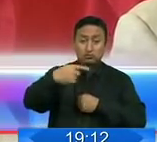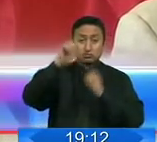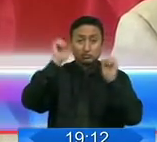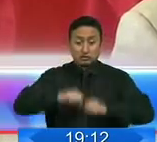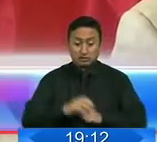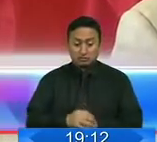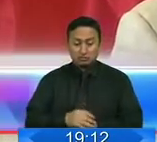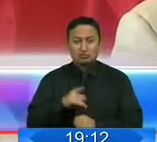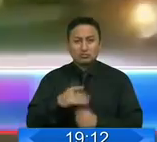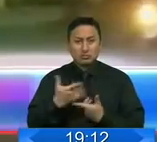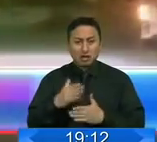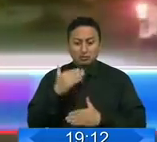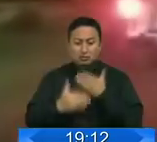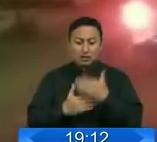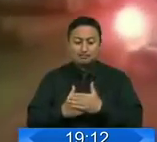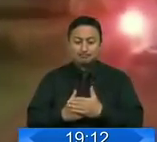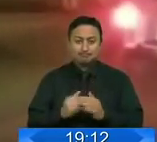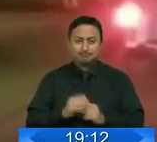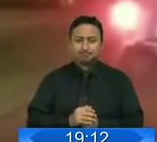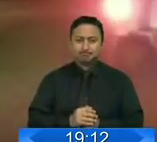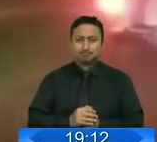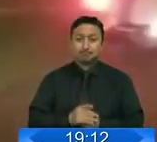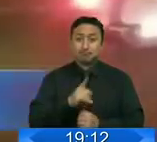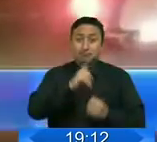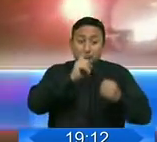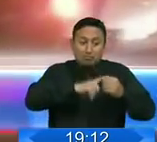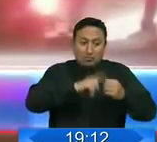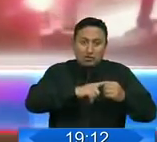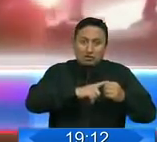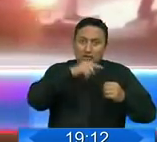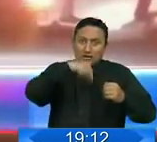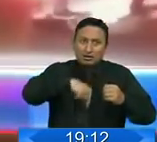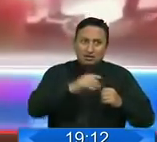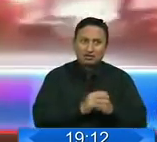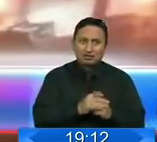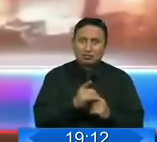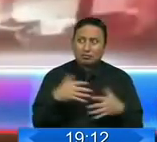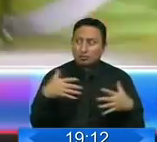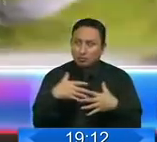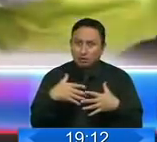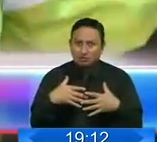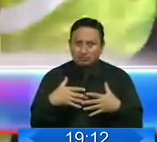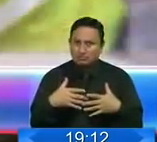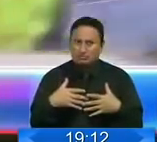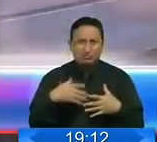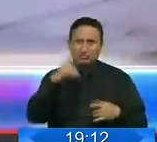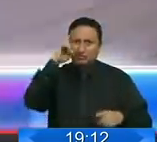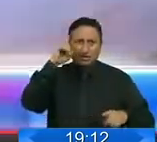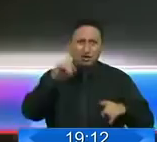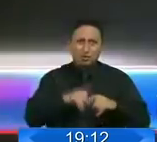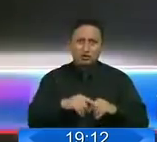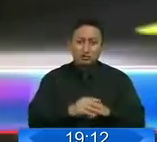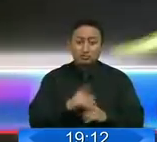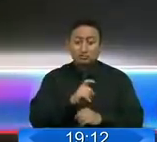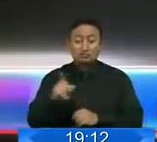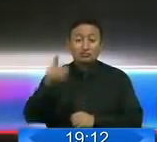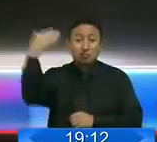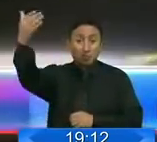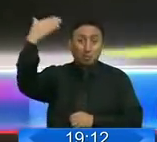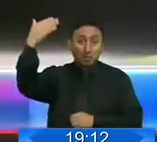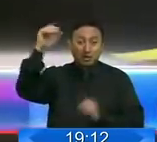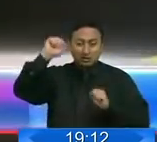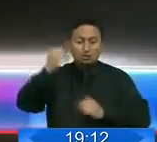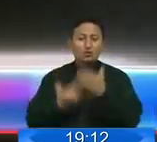hacer realidad. Que no es posible que la capital ecuatoriana sea víctima del miedo, asegura. Que es necesario desde la alcaldía emprender